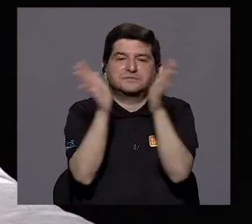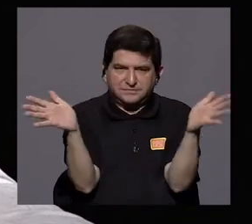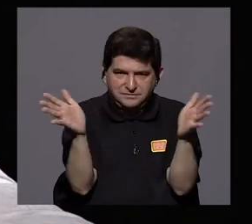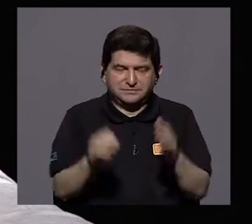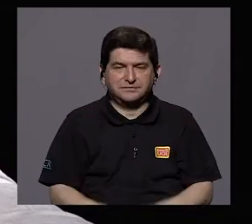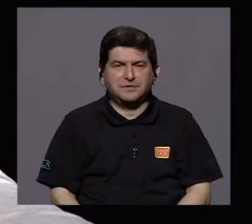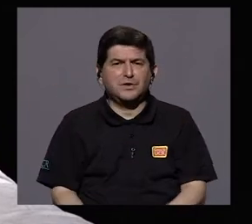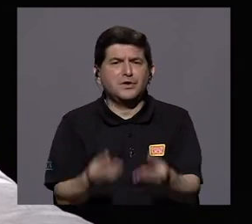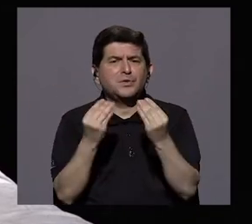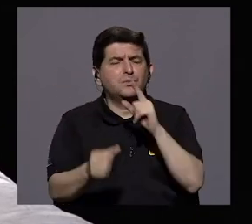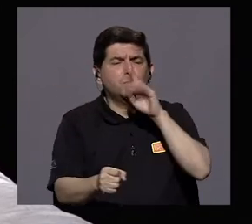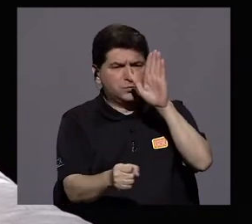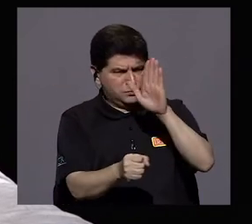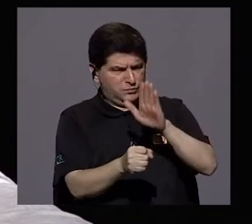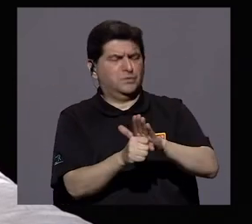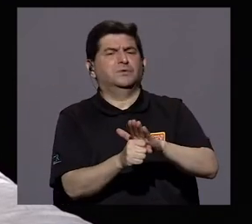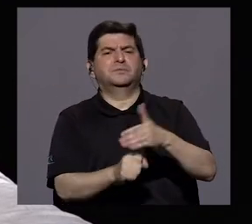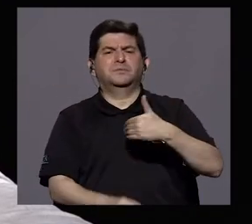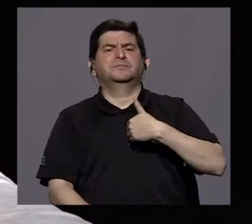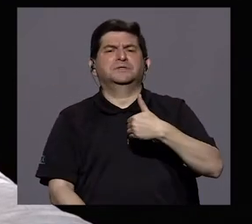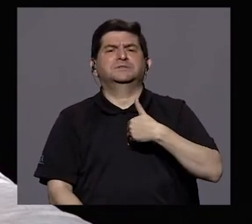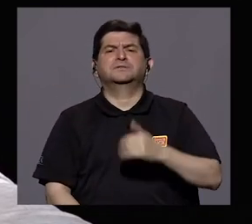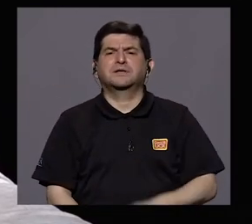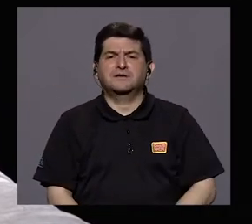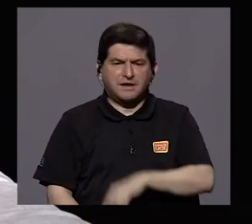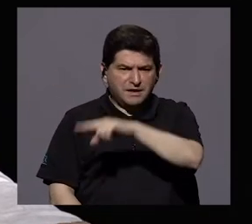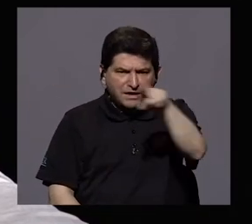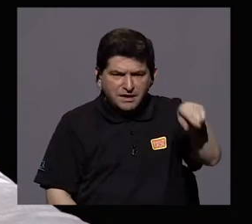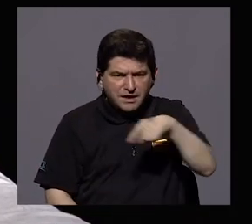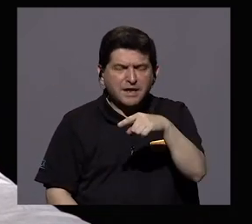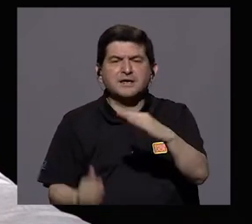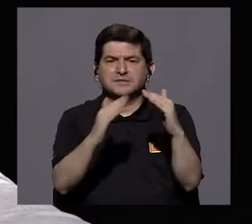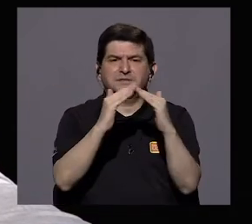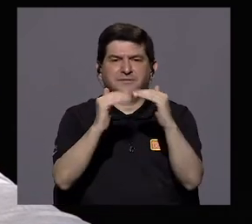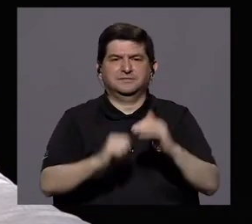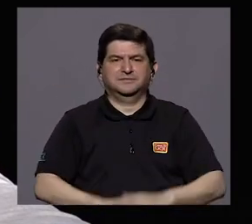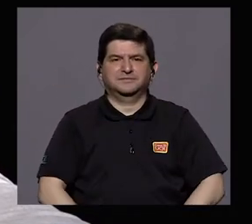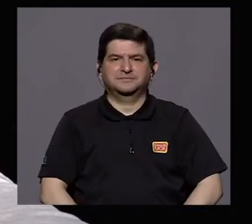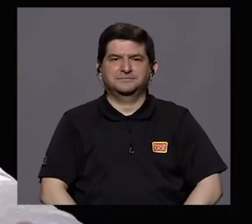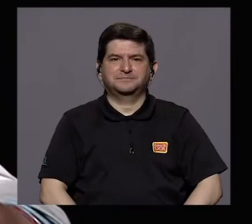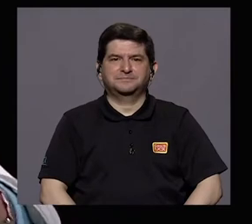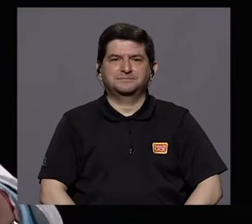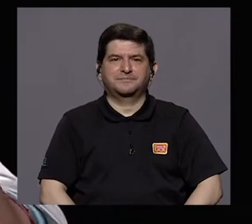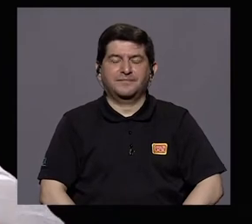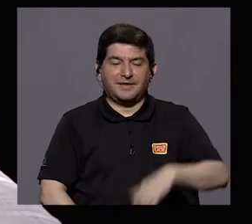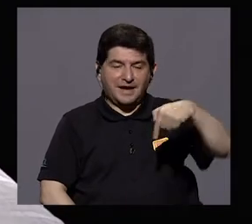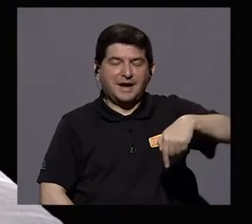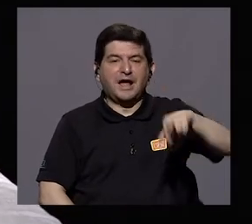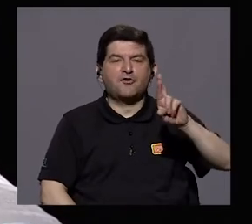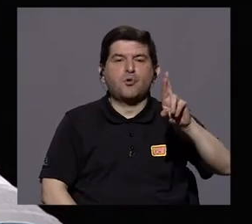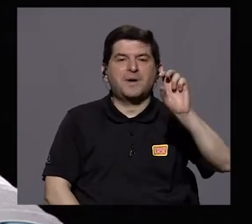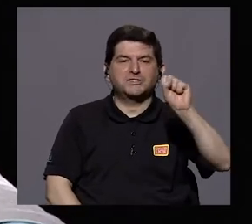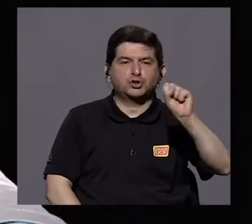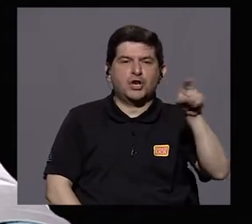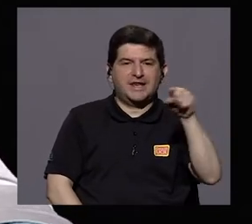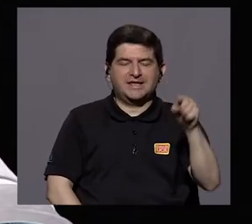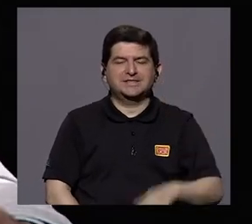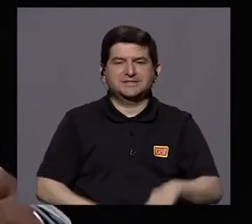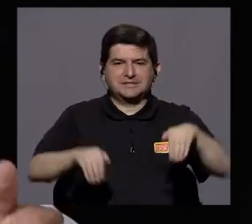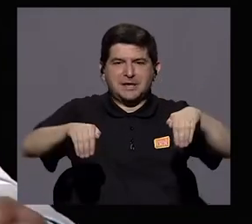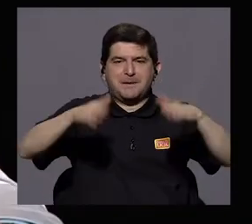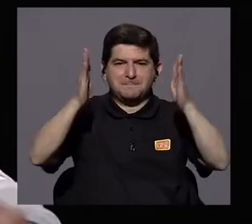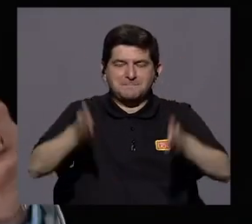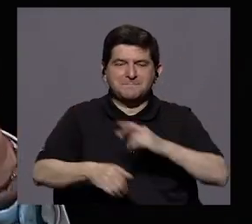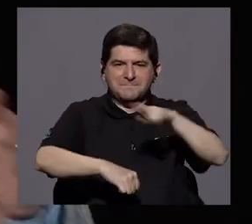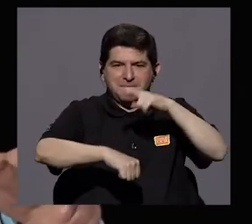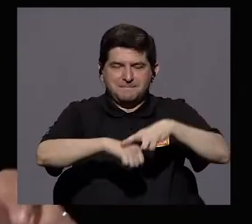también, por supuesto, mucho por el compromiso que tienen con la comunidad al final. Estamos con don Román Solís Zelaya,